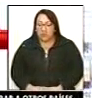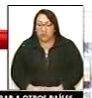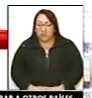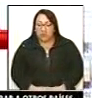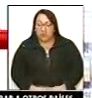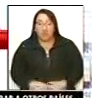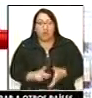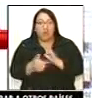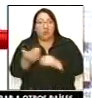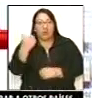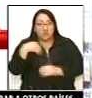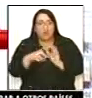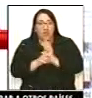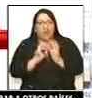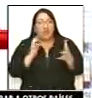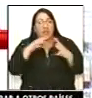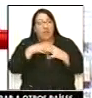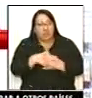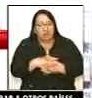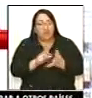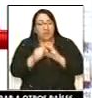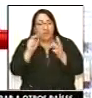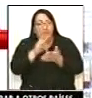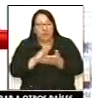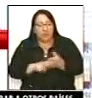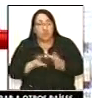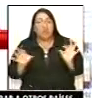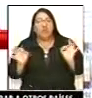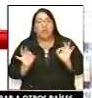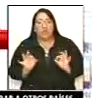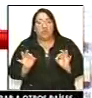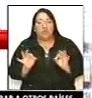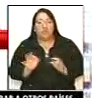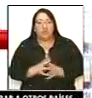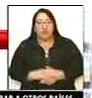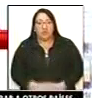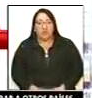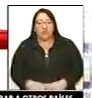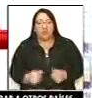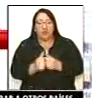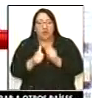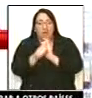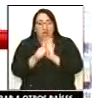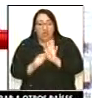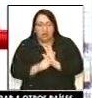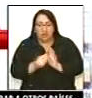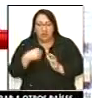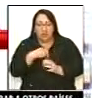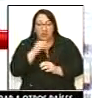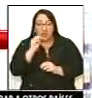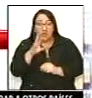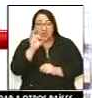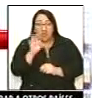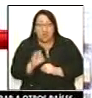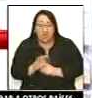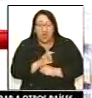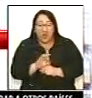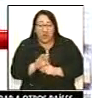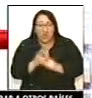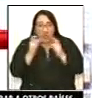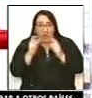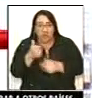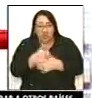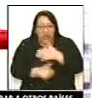leyes de integridad, una vez que se ha leído claramente el artículo que define si hay un control interno o un